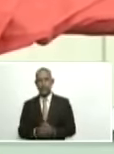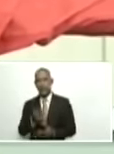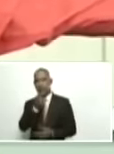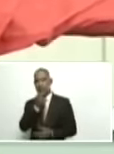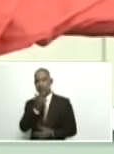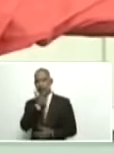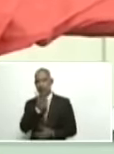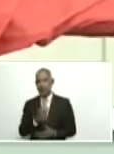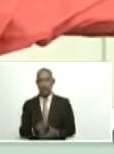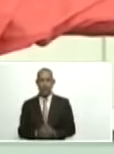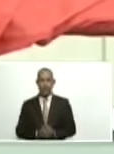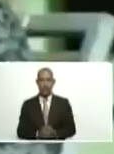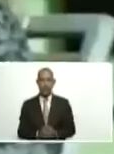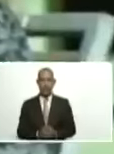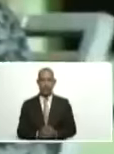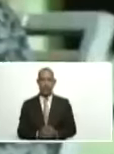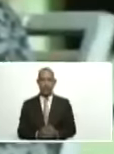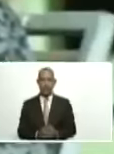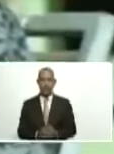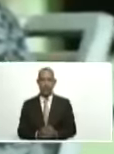¡Bonita!